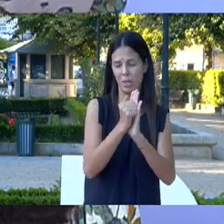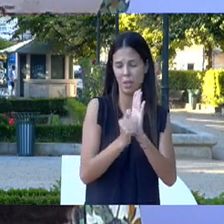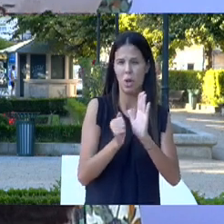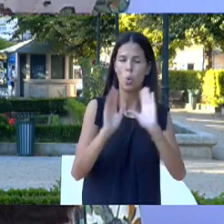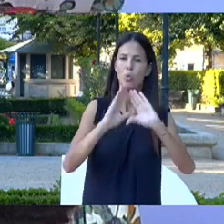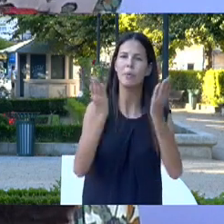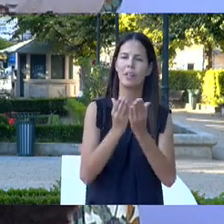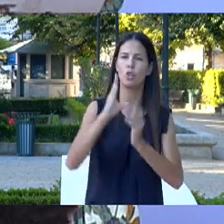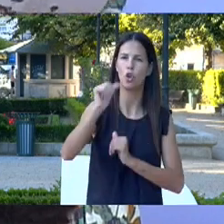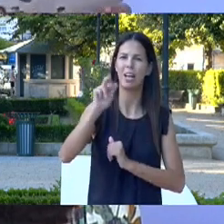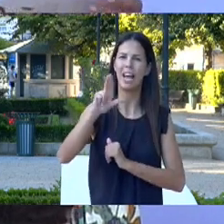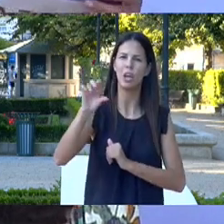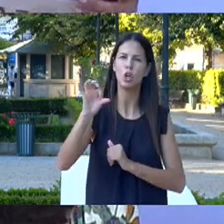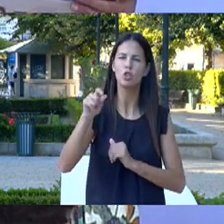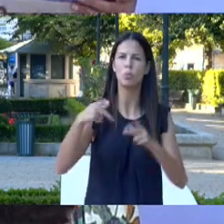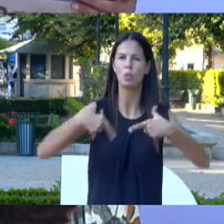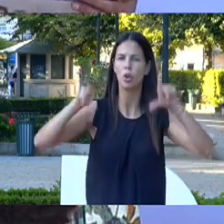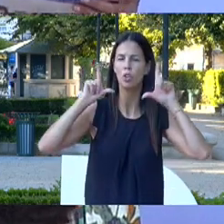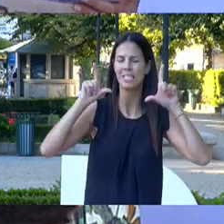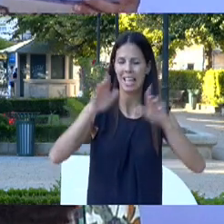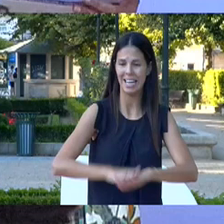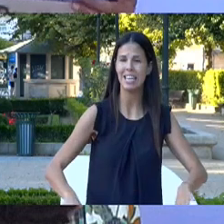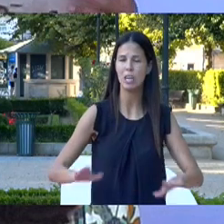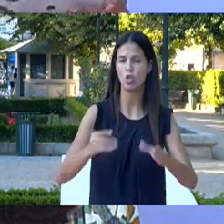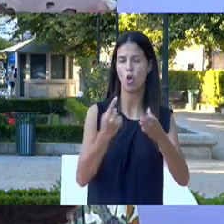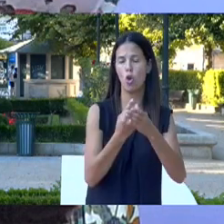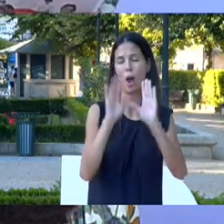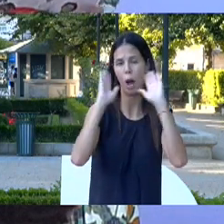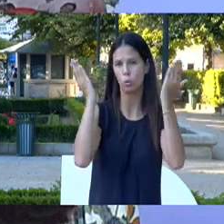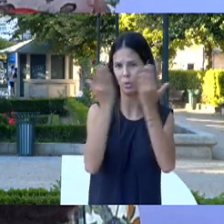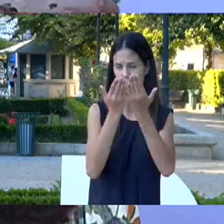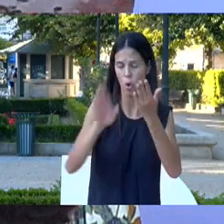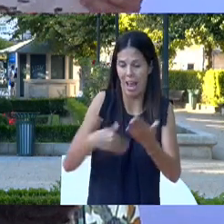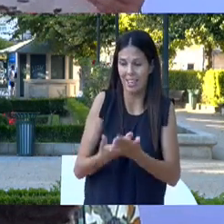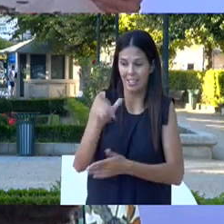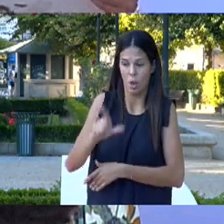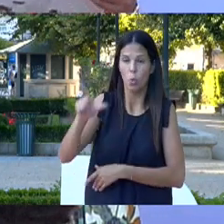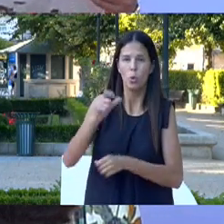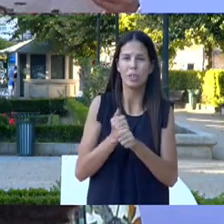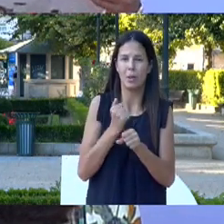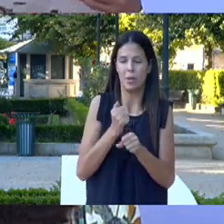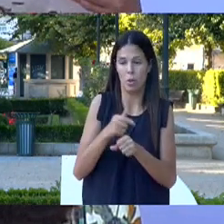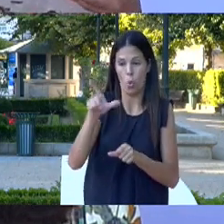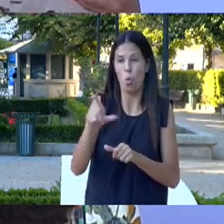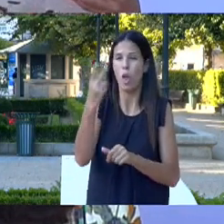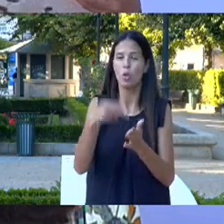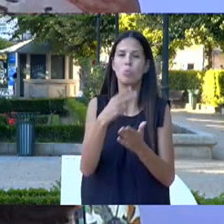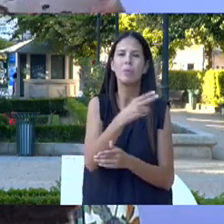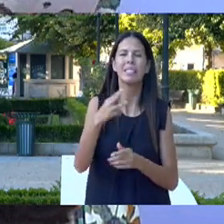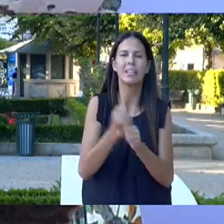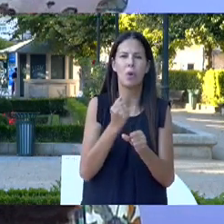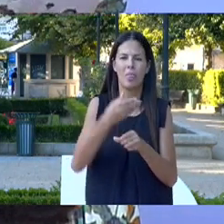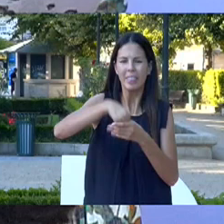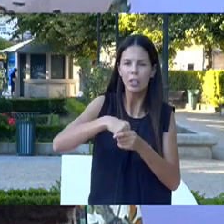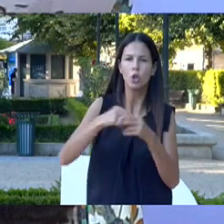Universo de Carlos, protagonizado por un neno con autismo. Ata xullo, traballou deste ano, de 2023, traballou